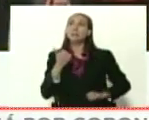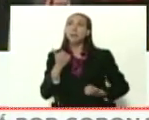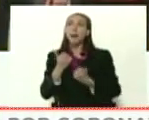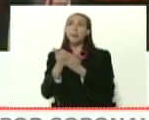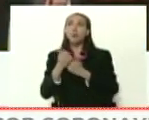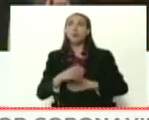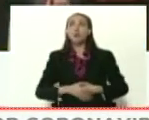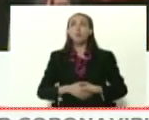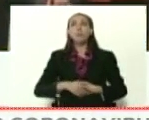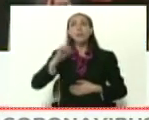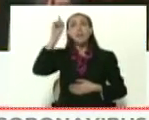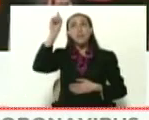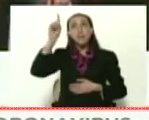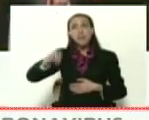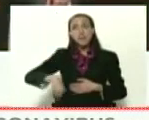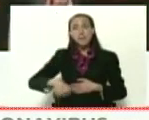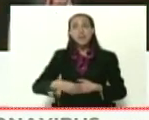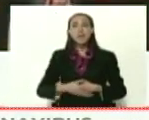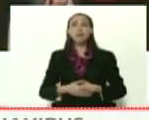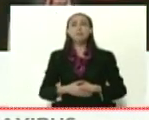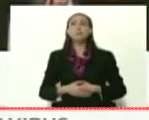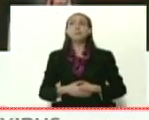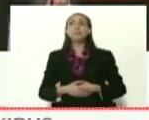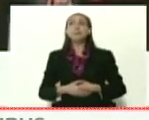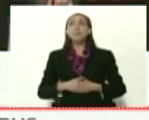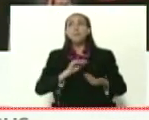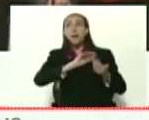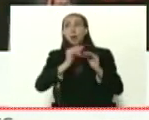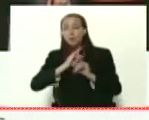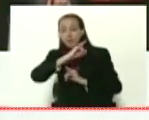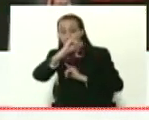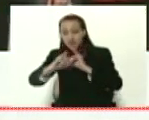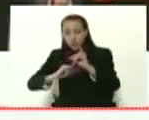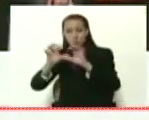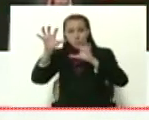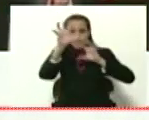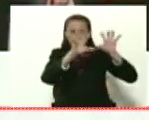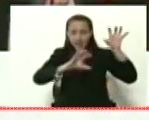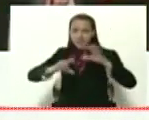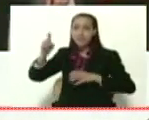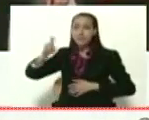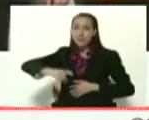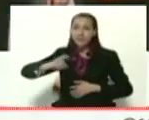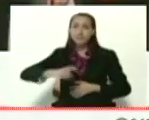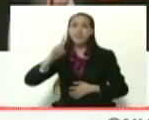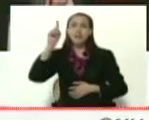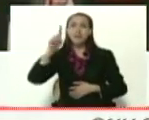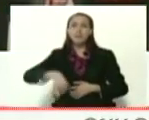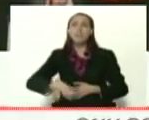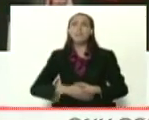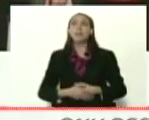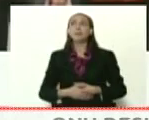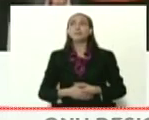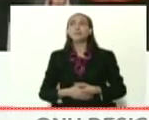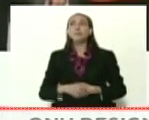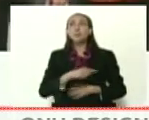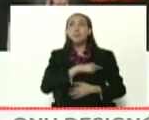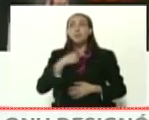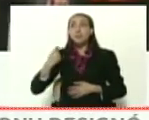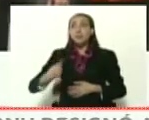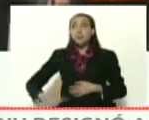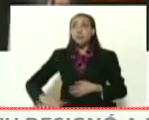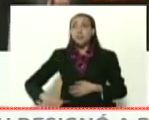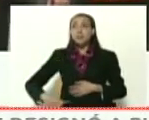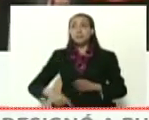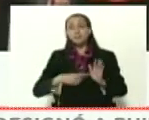y para apoyar a la comunidad internacional, a los países que lo necesitan. En China tenemos un viejo